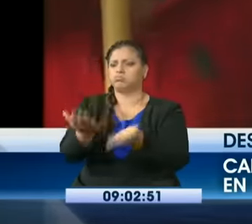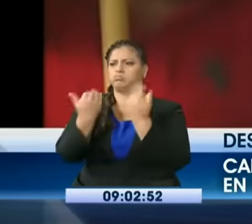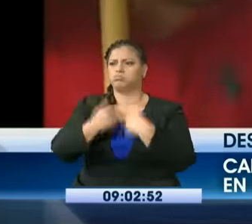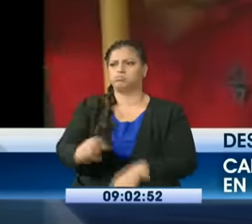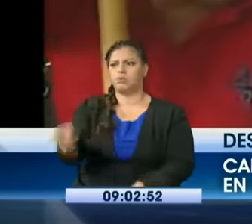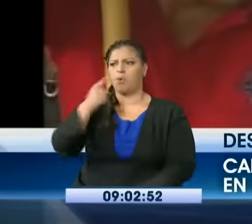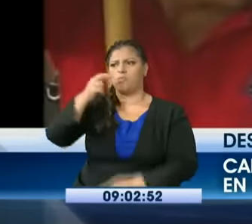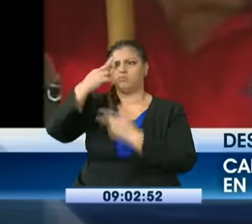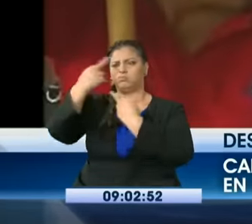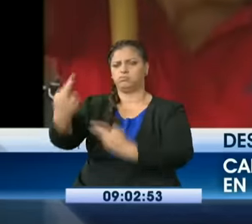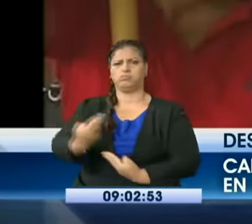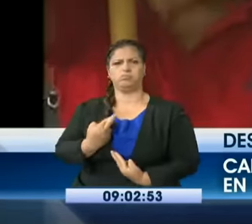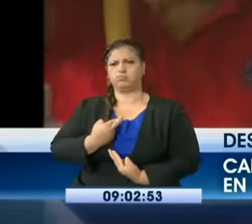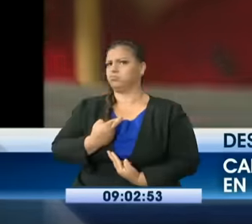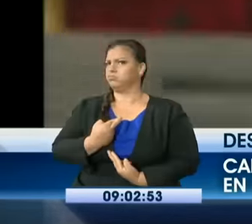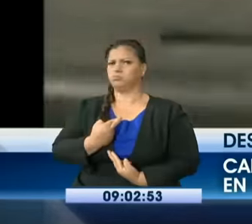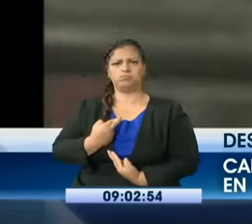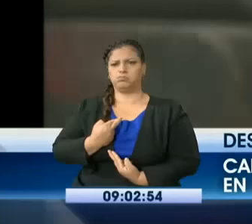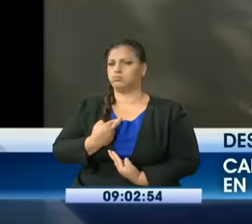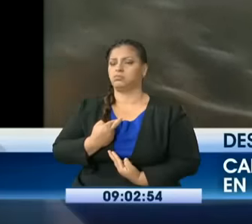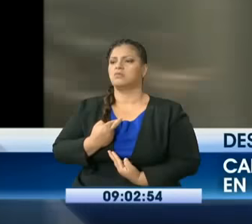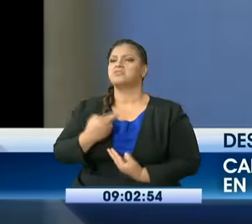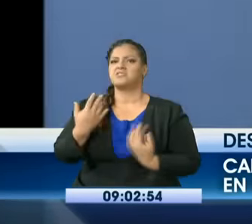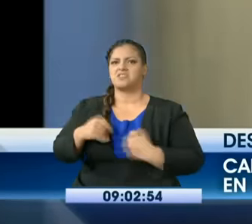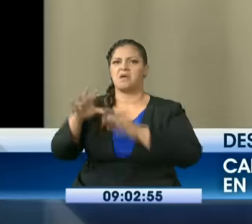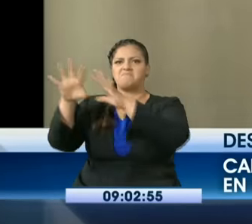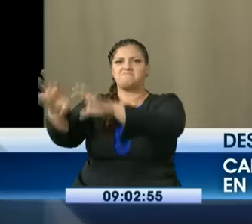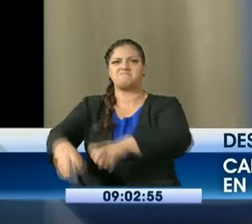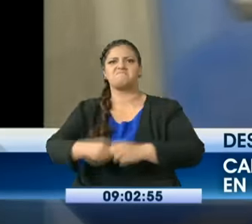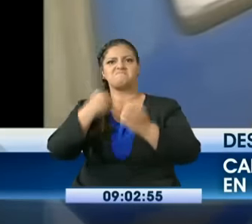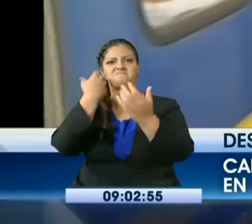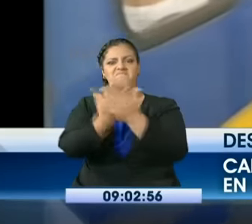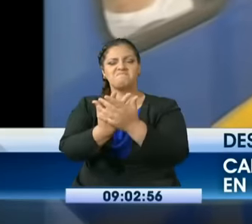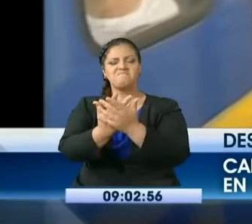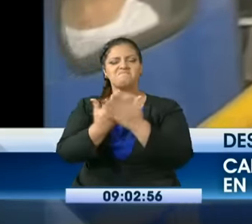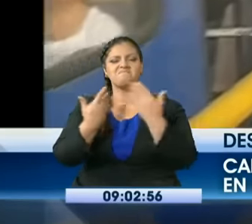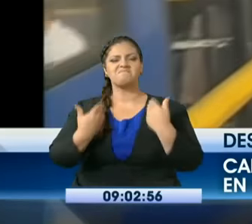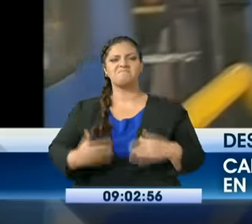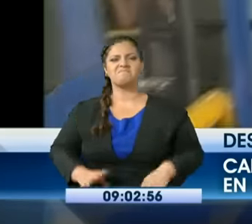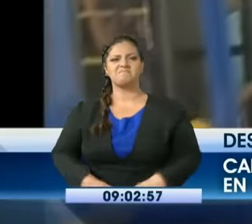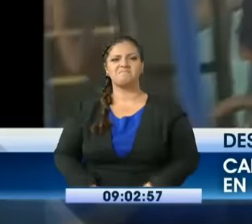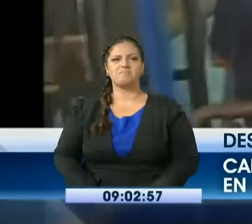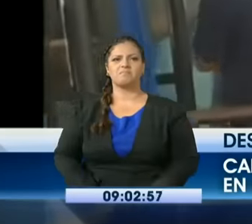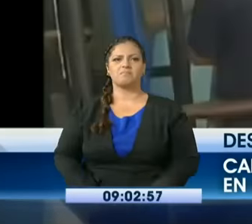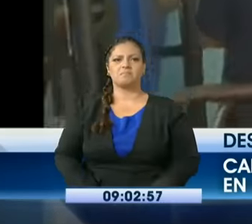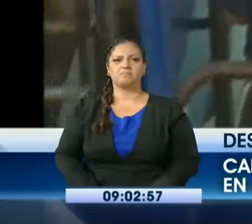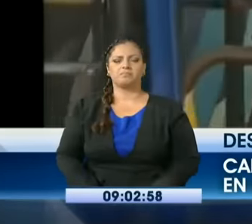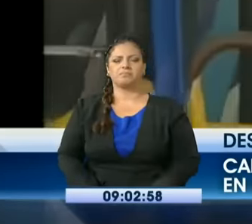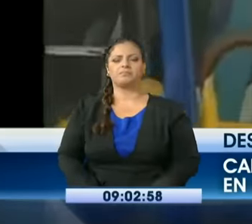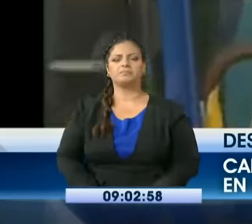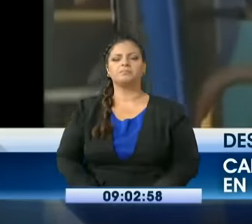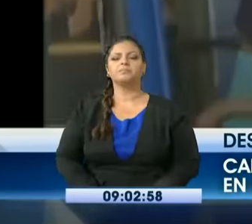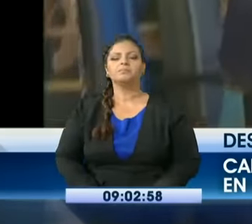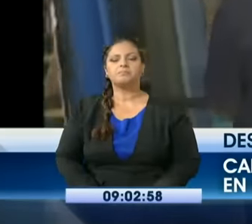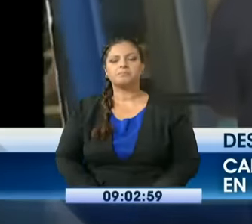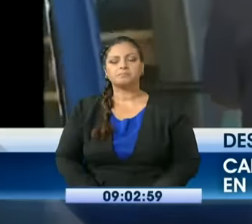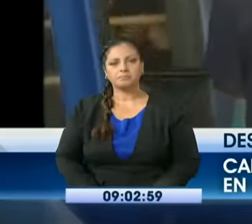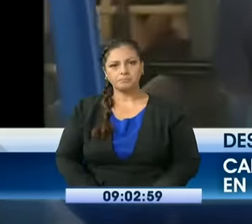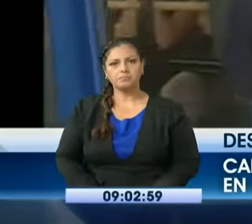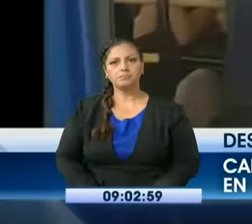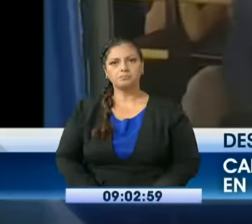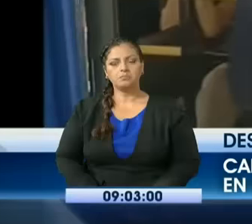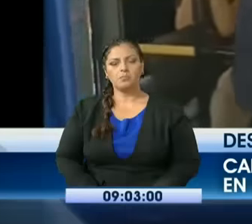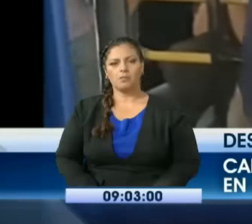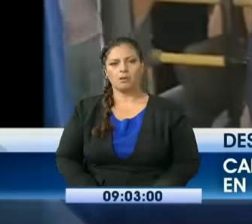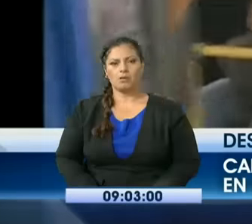cuales pues hemos solicitado que continúen con la denuncia respectiva en la fiscalía, ¿no? Y con respecto a lo que